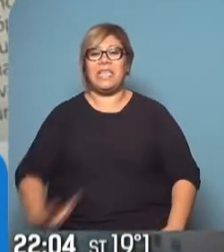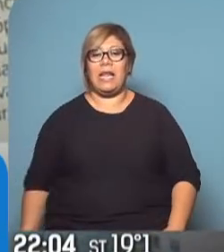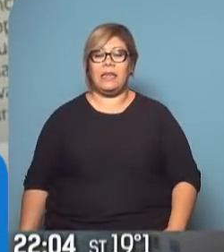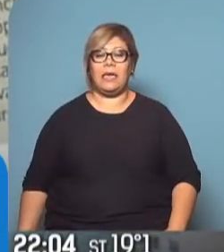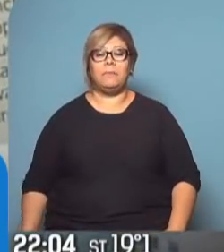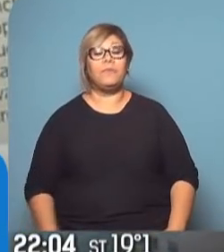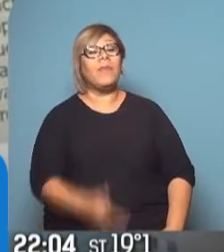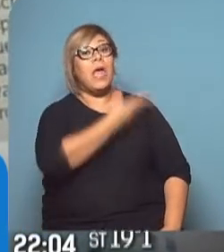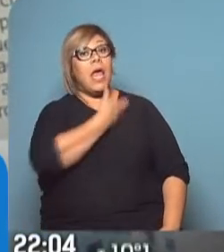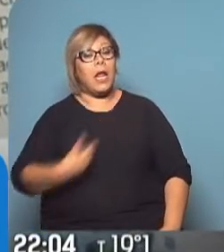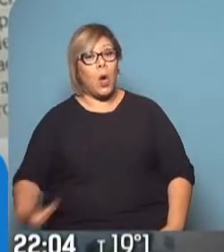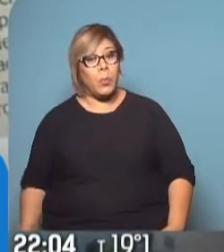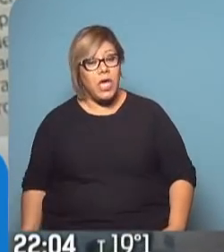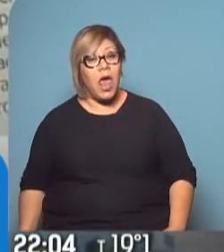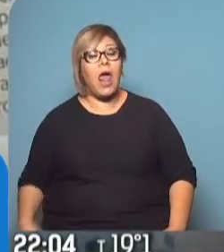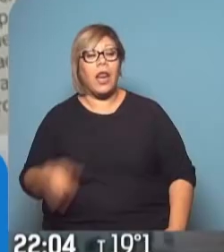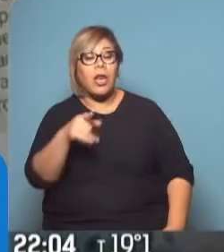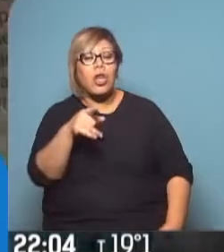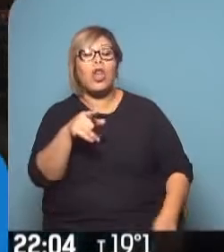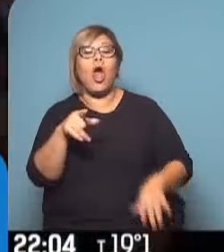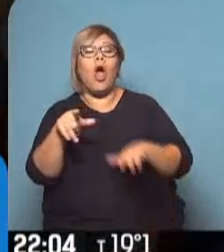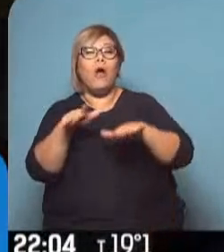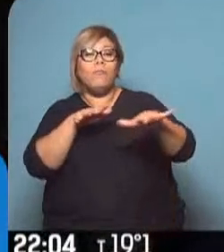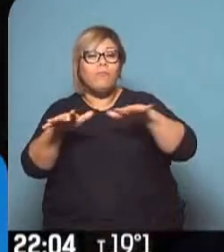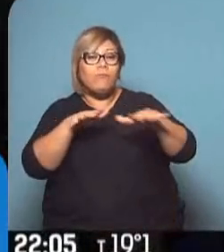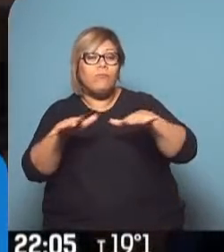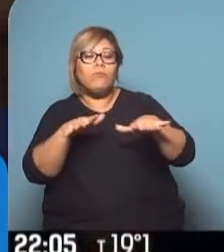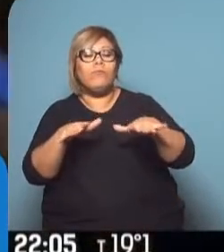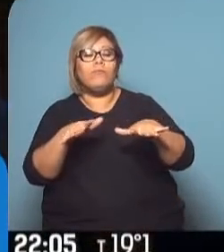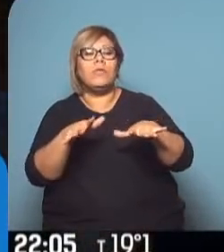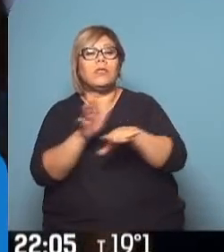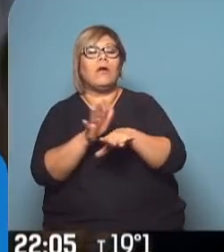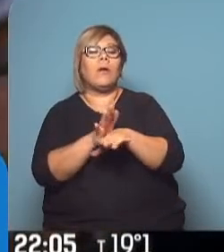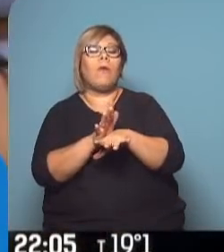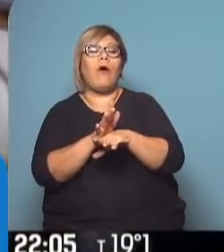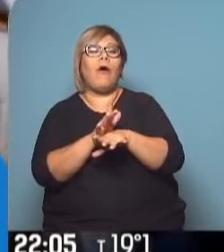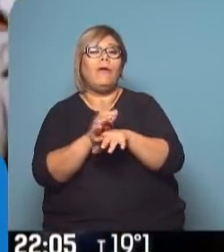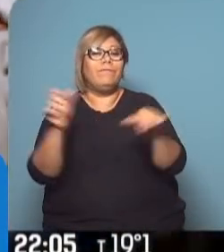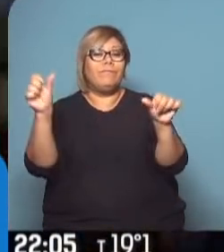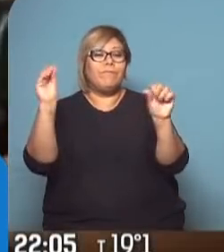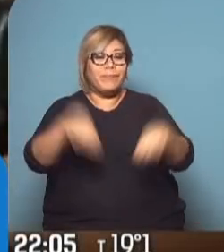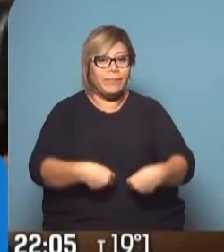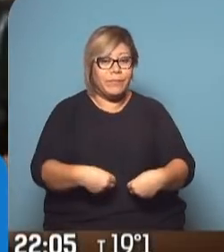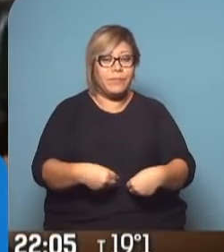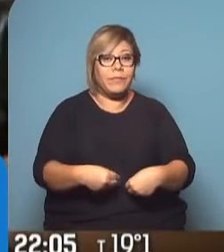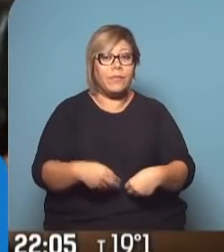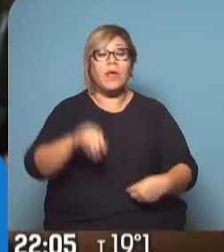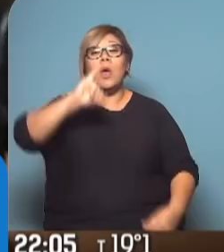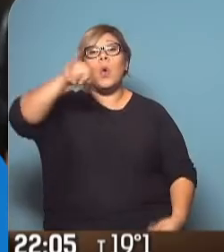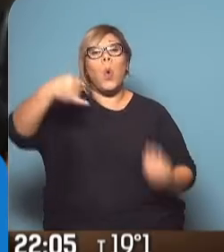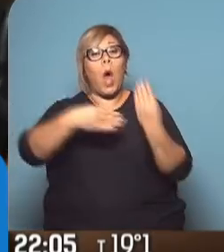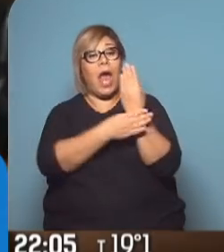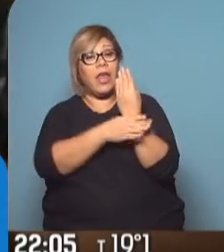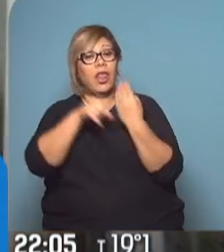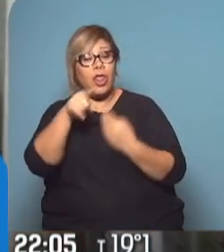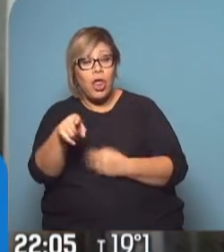El gobierno finalmente desactivó la operación y algunos de sus responsables permanecen refugiados en sedes diplomáticas, excepto Guaidó, que a pesar de